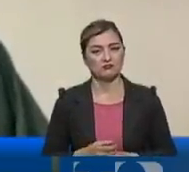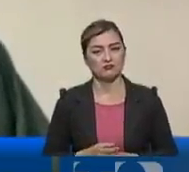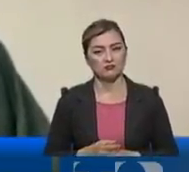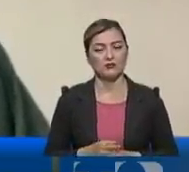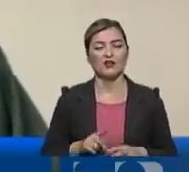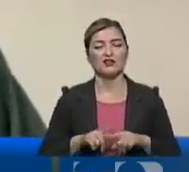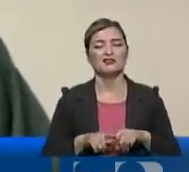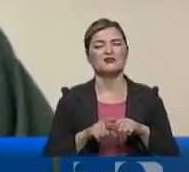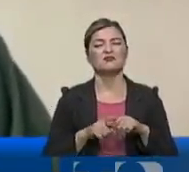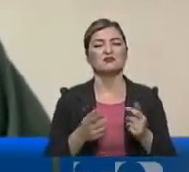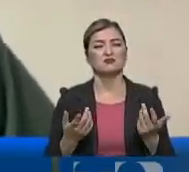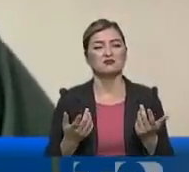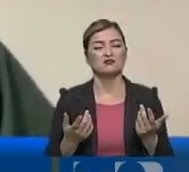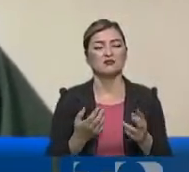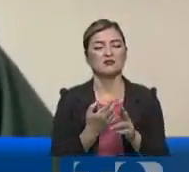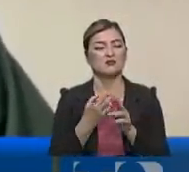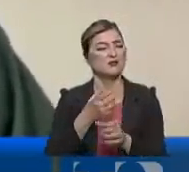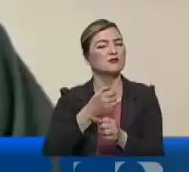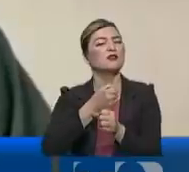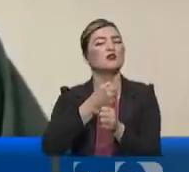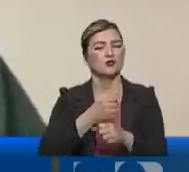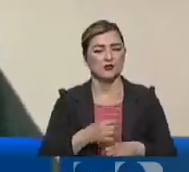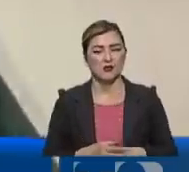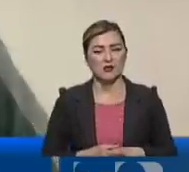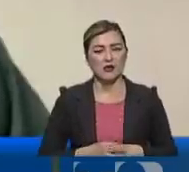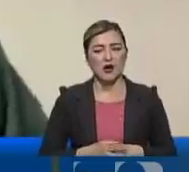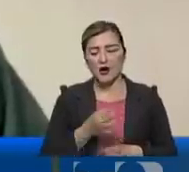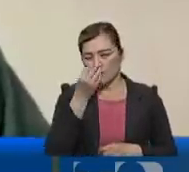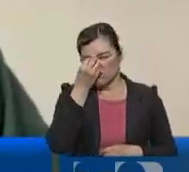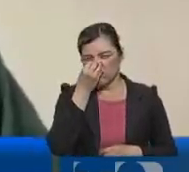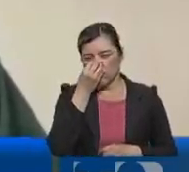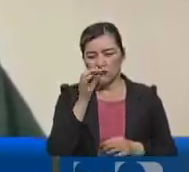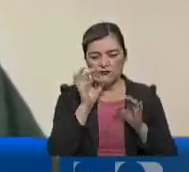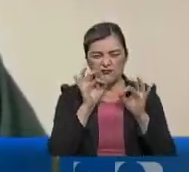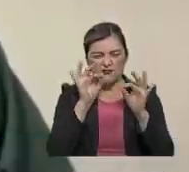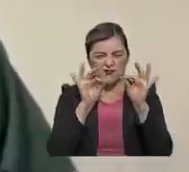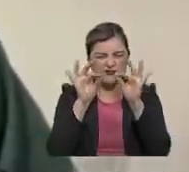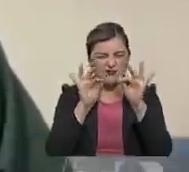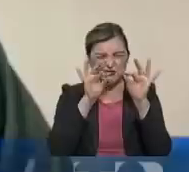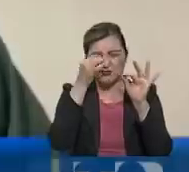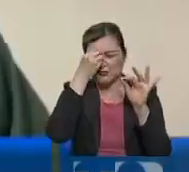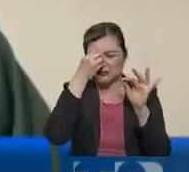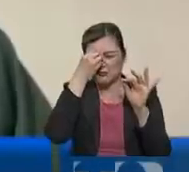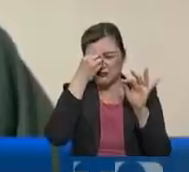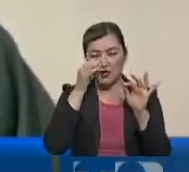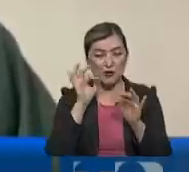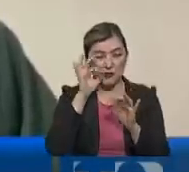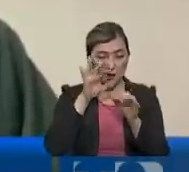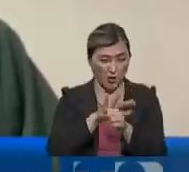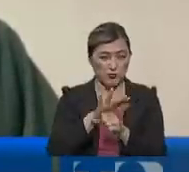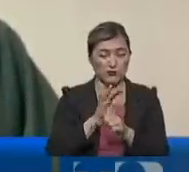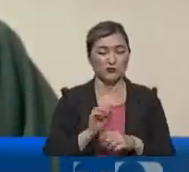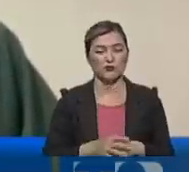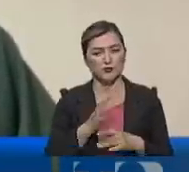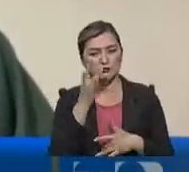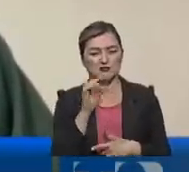relacionada más que nada con la carga viral en las fosas nasales. Basado en esto, si tú tienes una enfermedad leve,